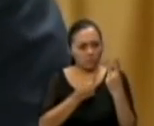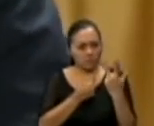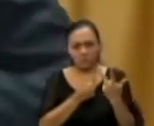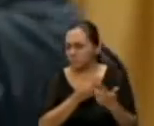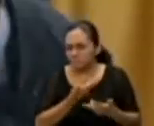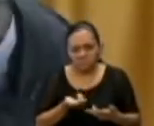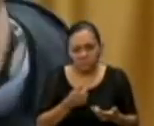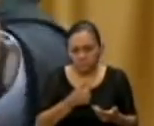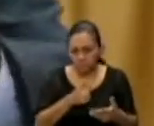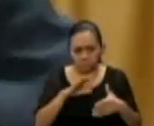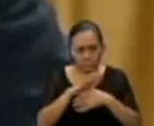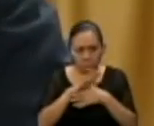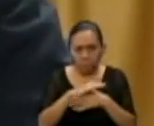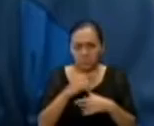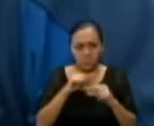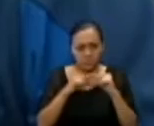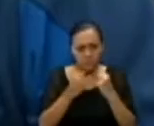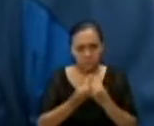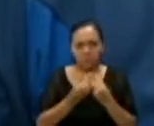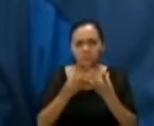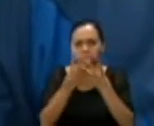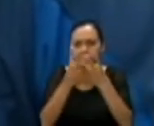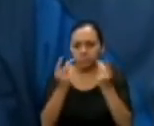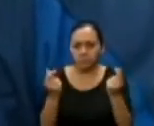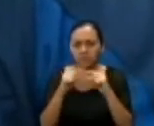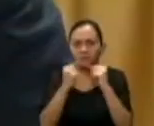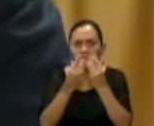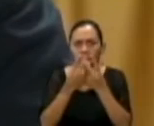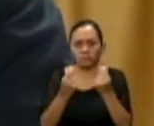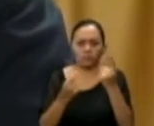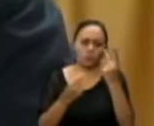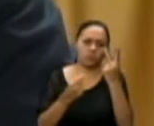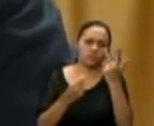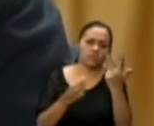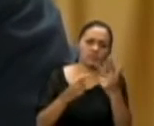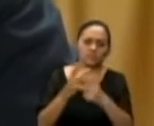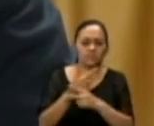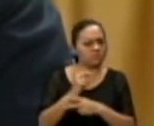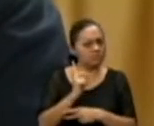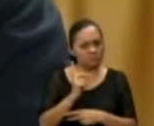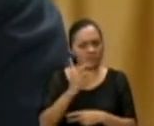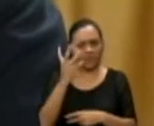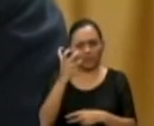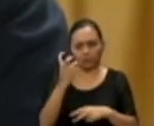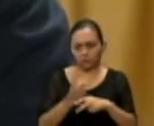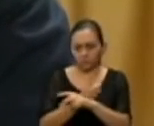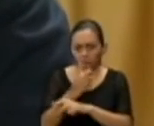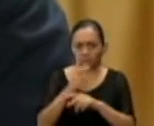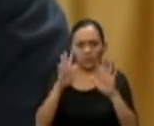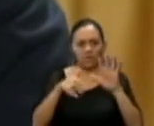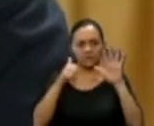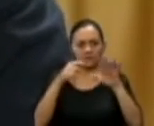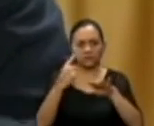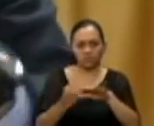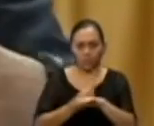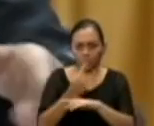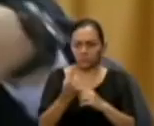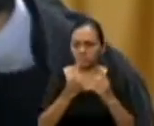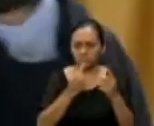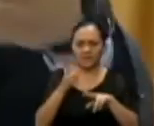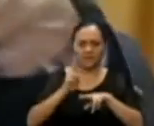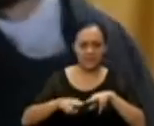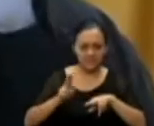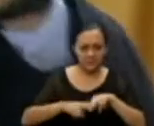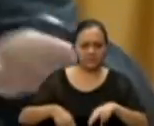con los desaparecidos no una tres veces y son jornadas de 14 dice horas seguidas con taxistas